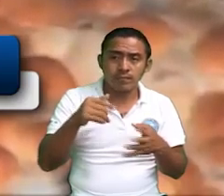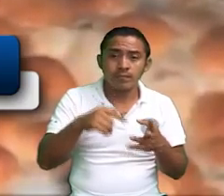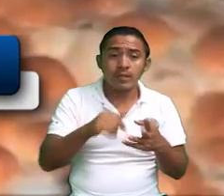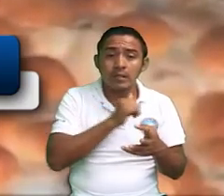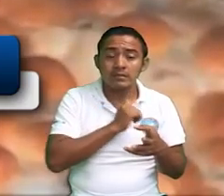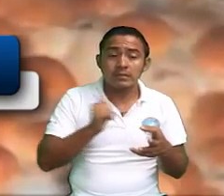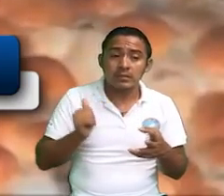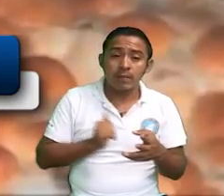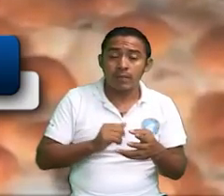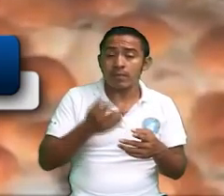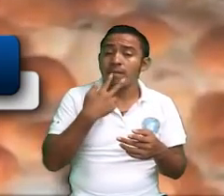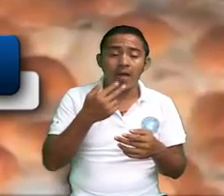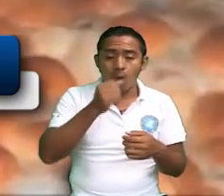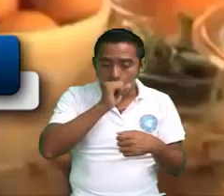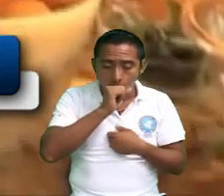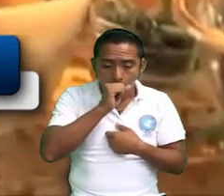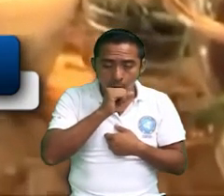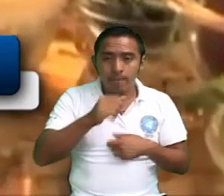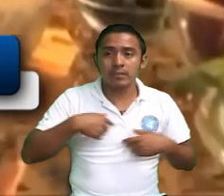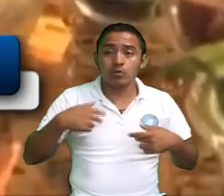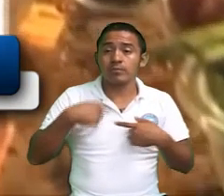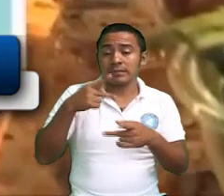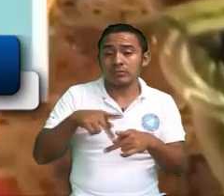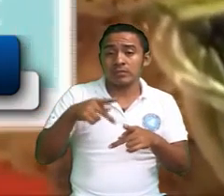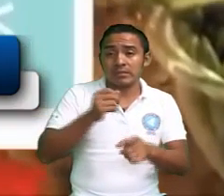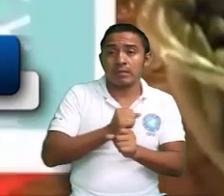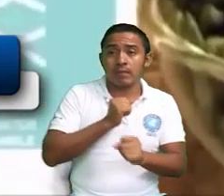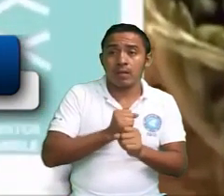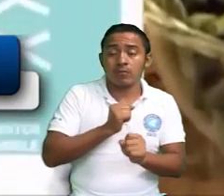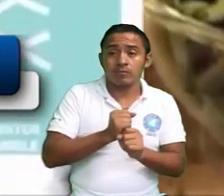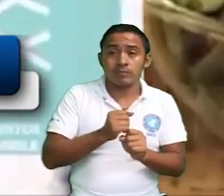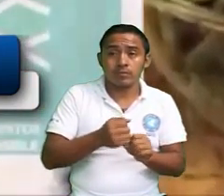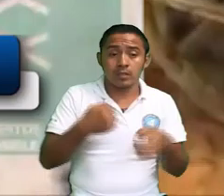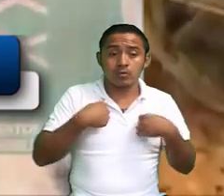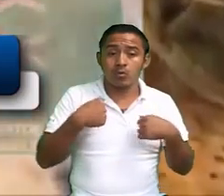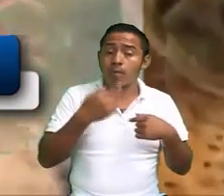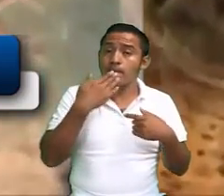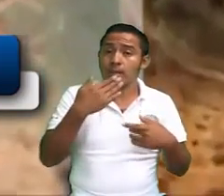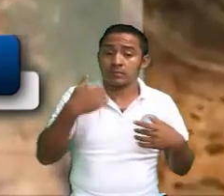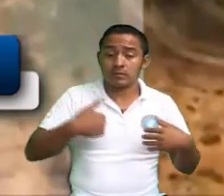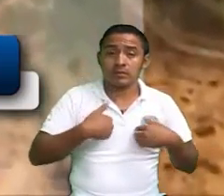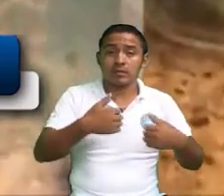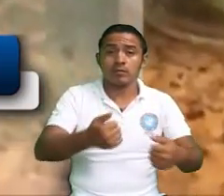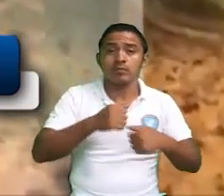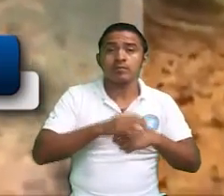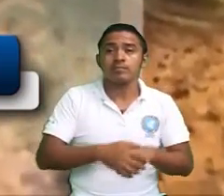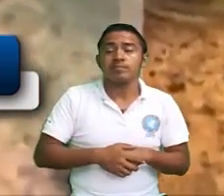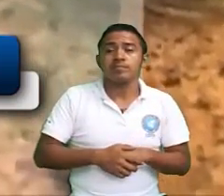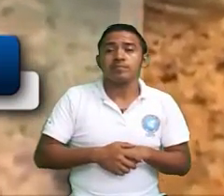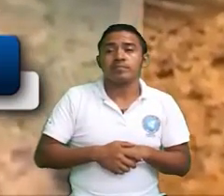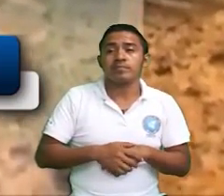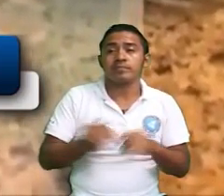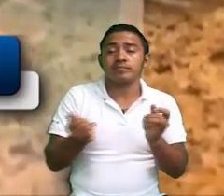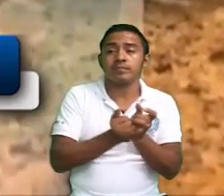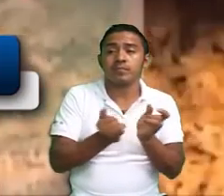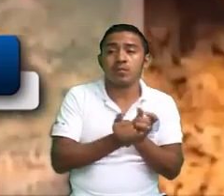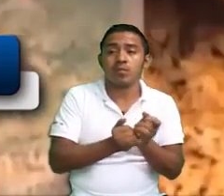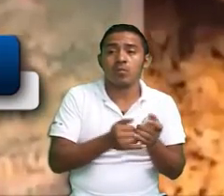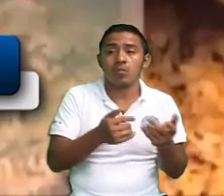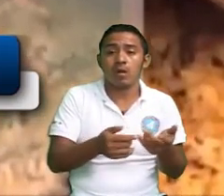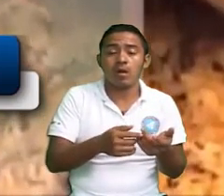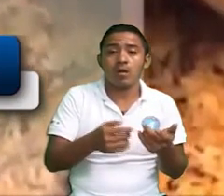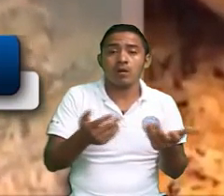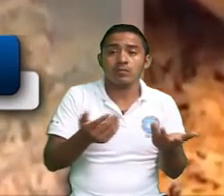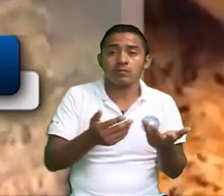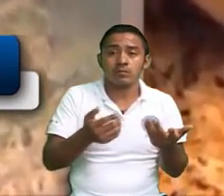que las personas que manipulan los alimentos sean personas que tengan buena salud. Incluso coprocultivo le hacen a